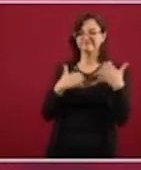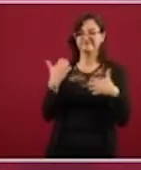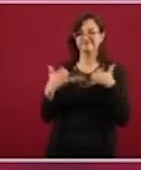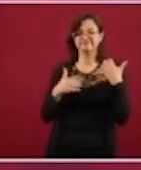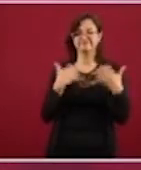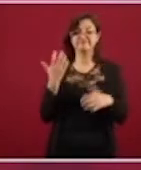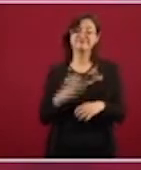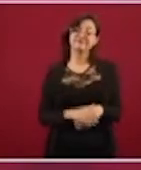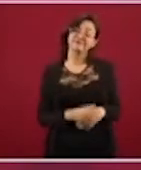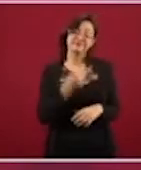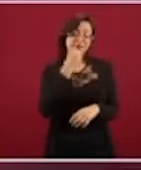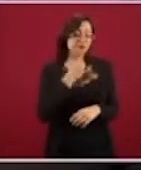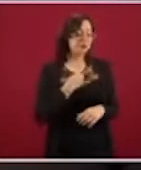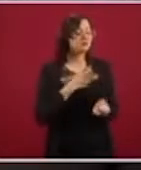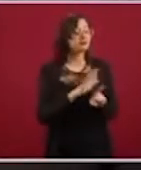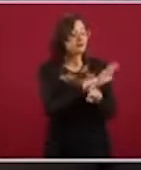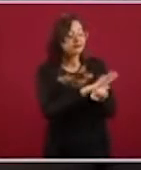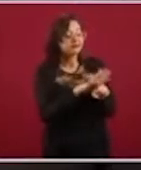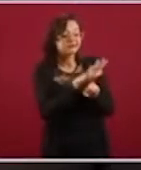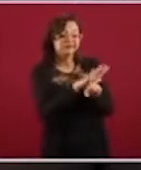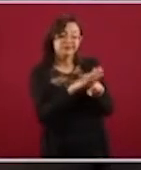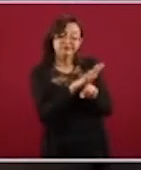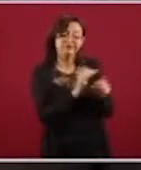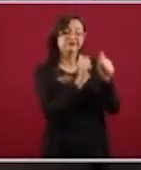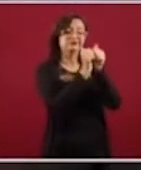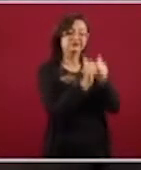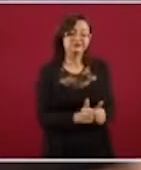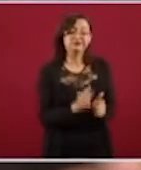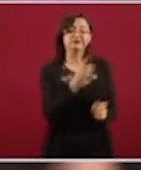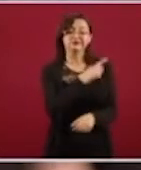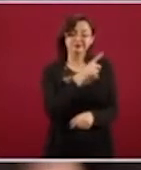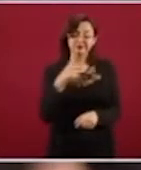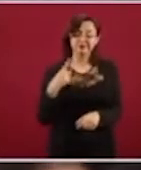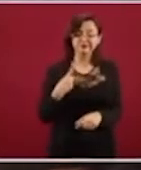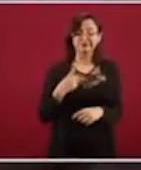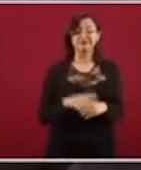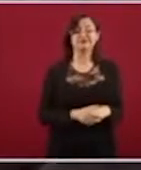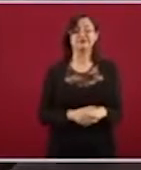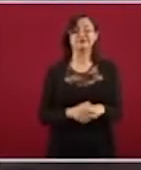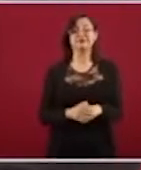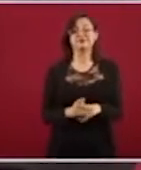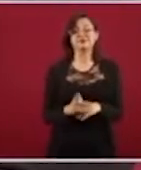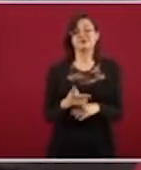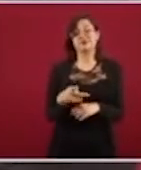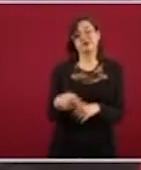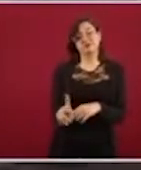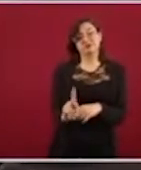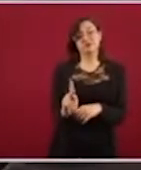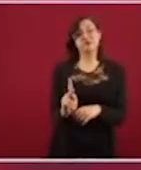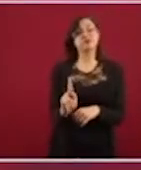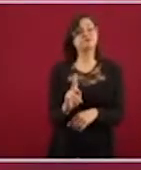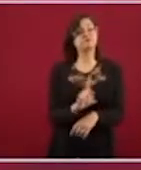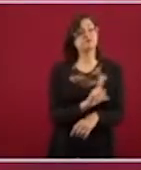Pues hay que convencerla, persuadirla, pero que tienen que